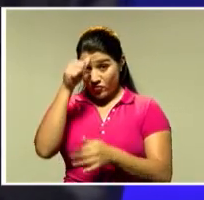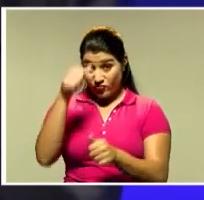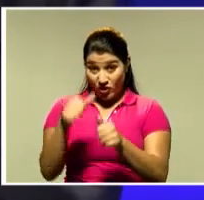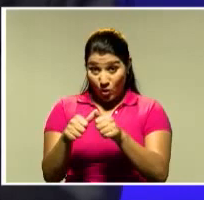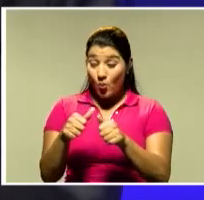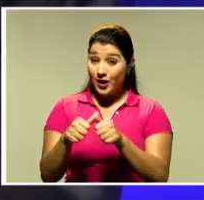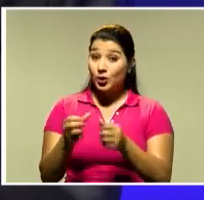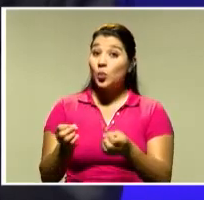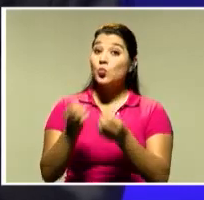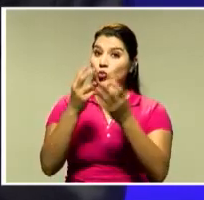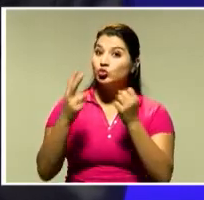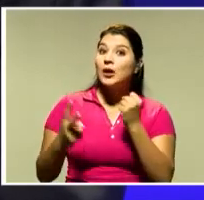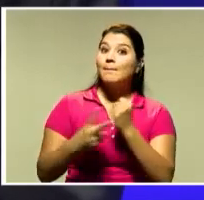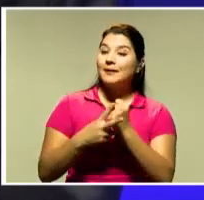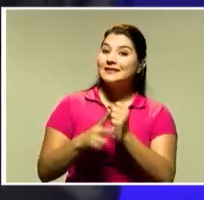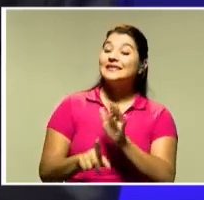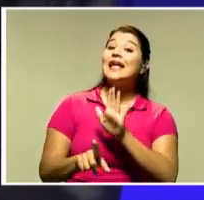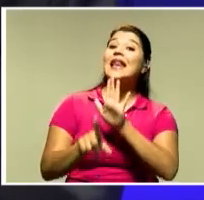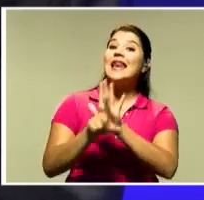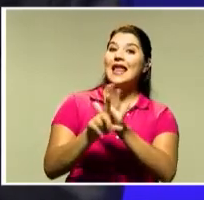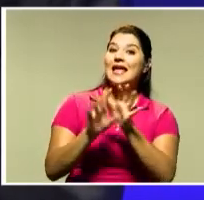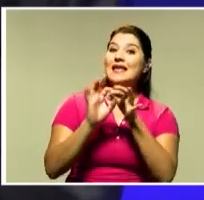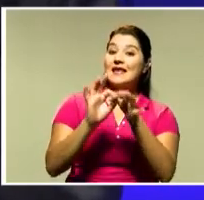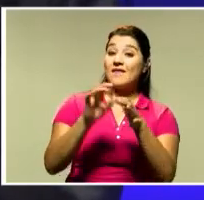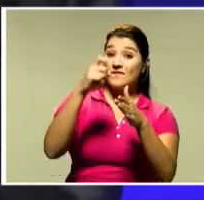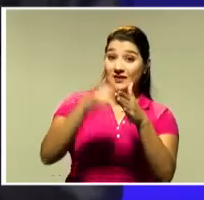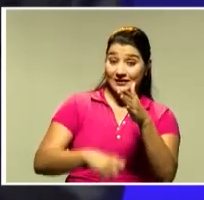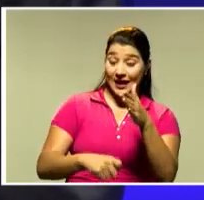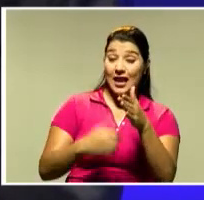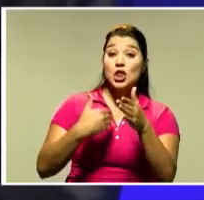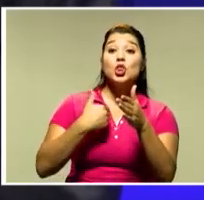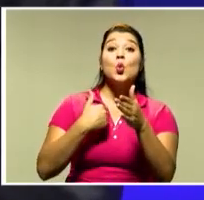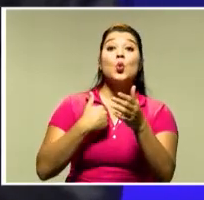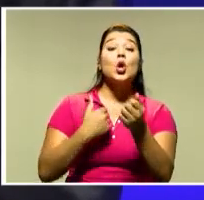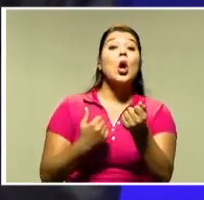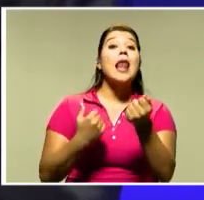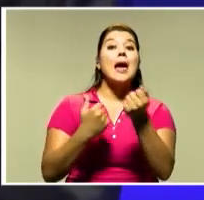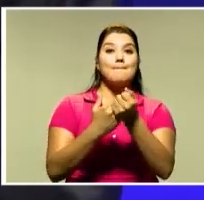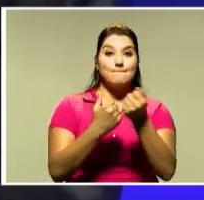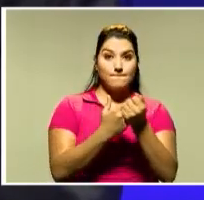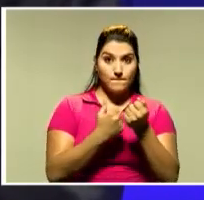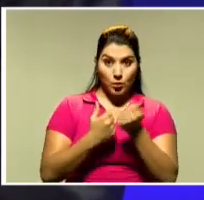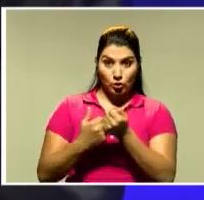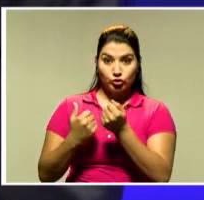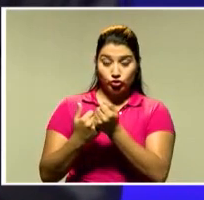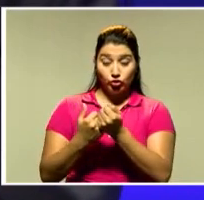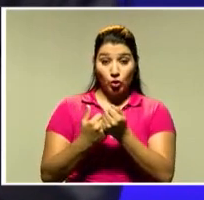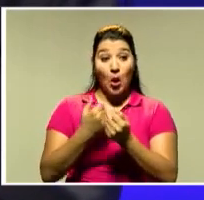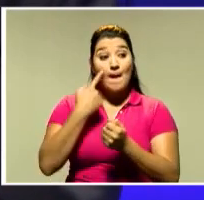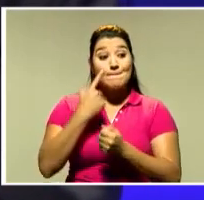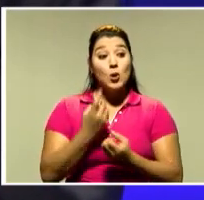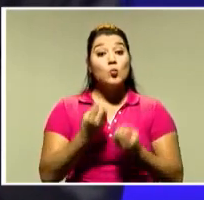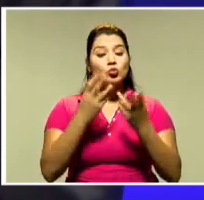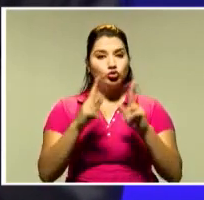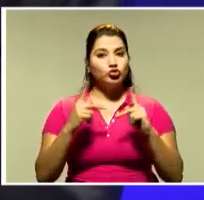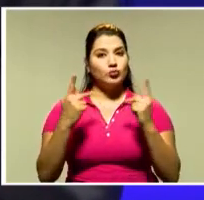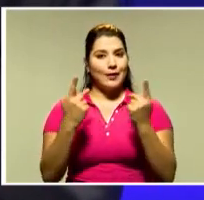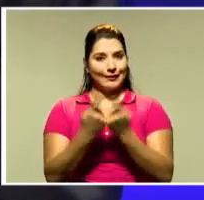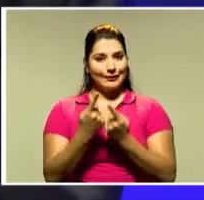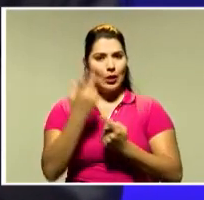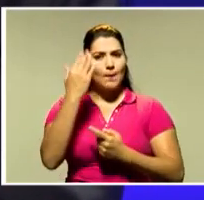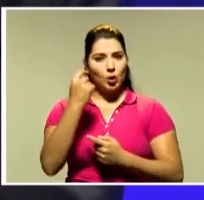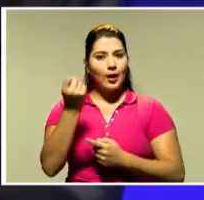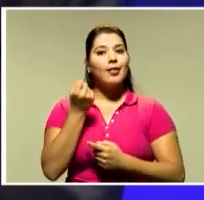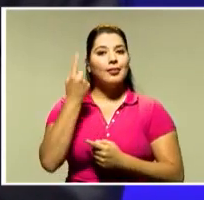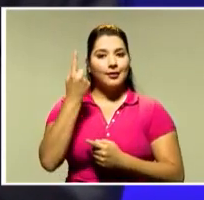reformas de carácter fiscal tuvieron el apoyo de mayorías construidas con partidos que entendían que el país tenía que hacer alguna